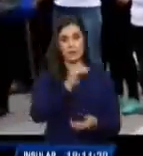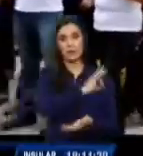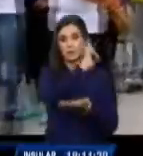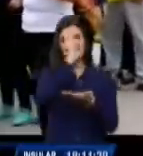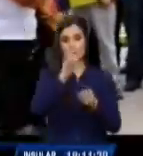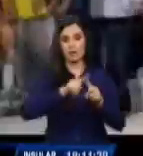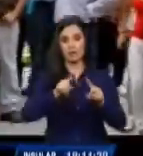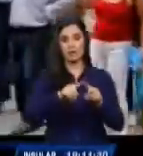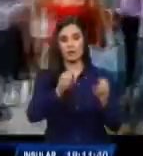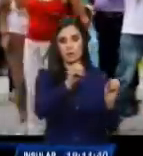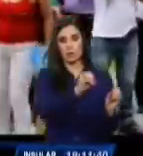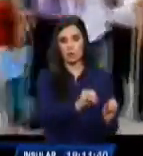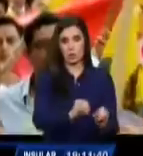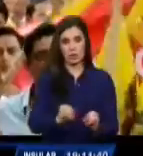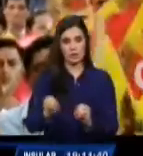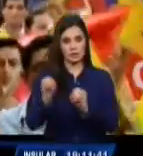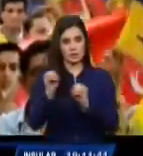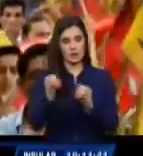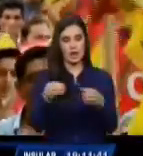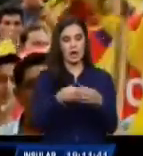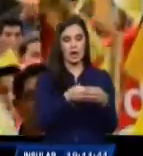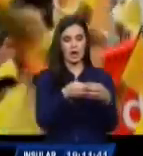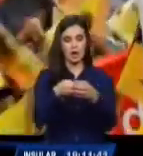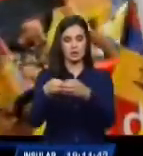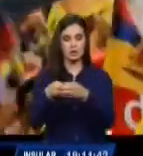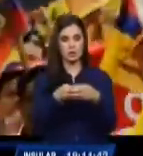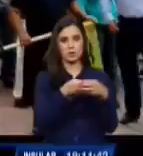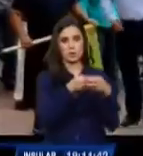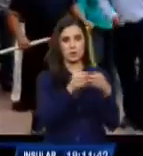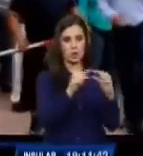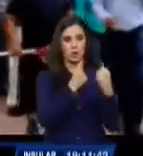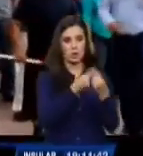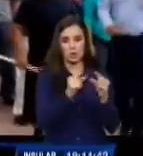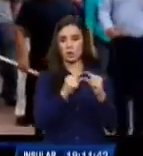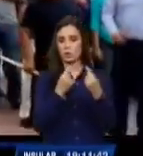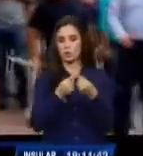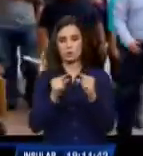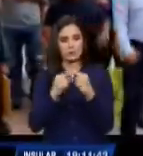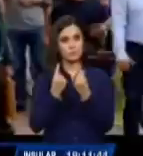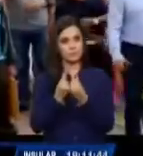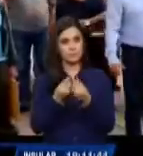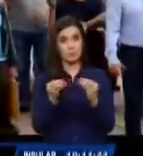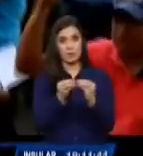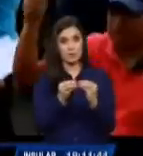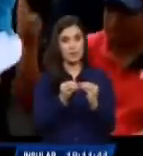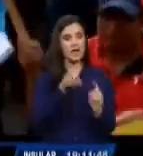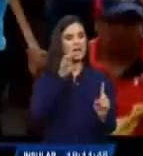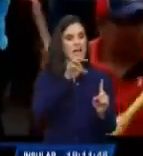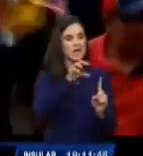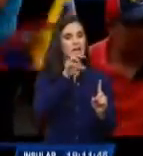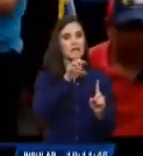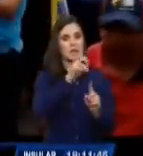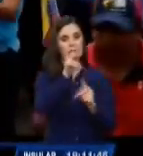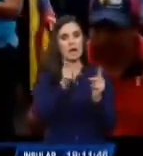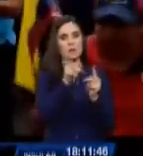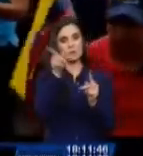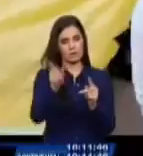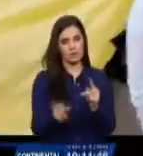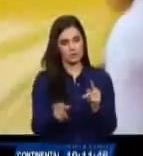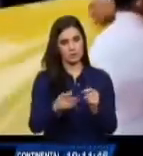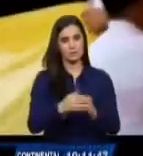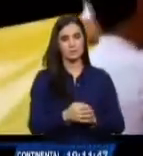Representantes de distintas organizaciones sociales, asociaciones, gremios y demás critican el papel asumido por Quispe en los últimos